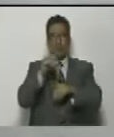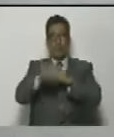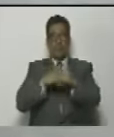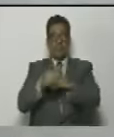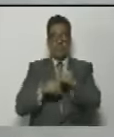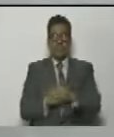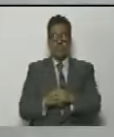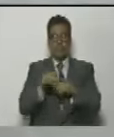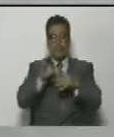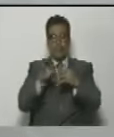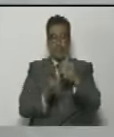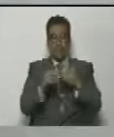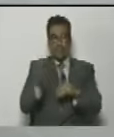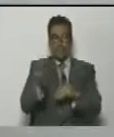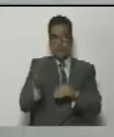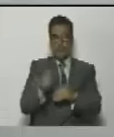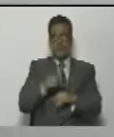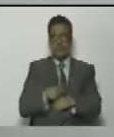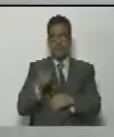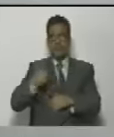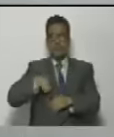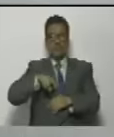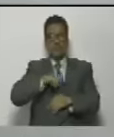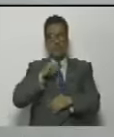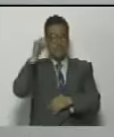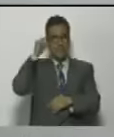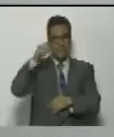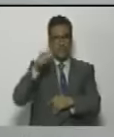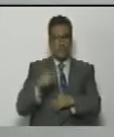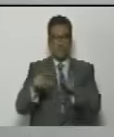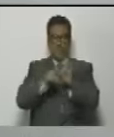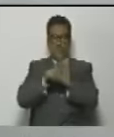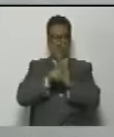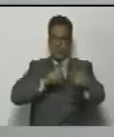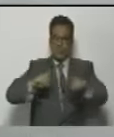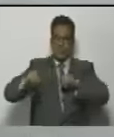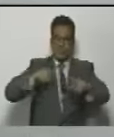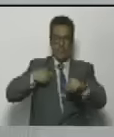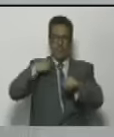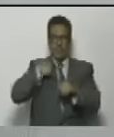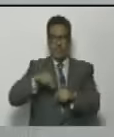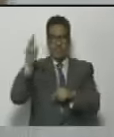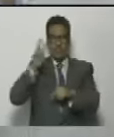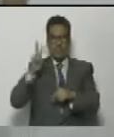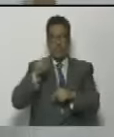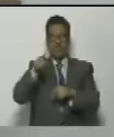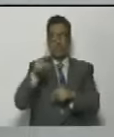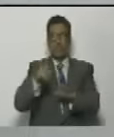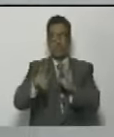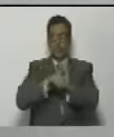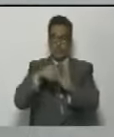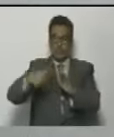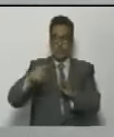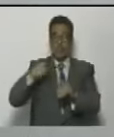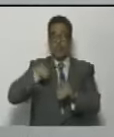constituye un elemento fundamental para quienes hoy legislamos en Venezuela y que es que esos derechos que se han conquistado